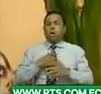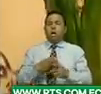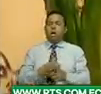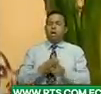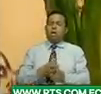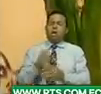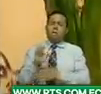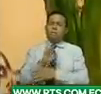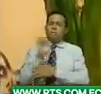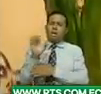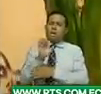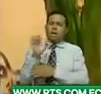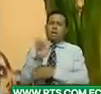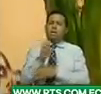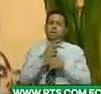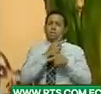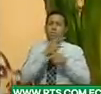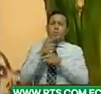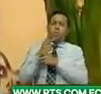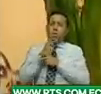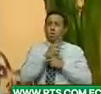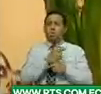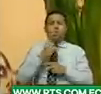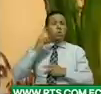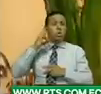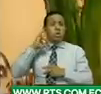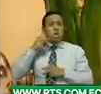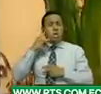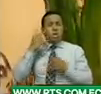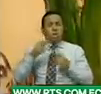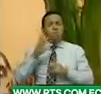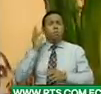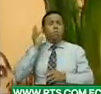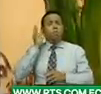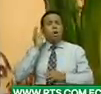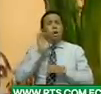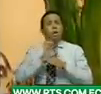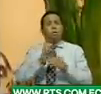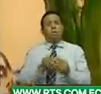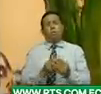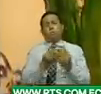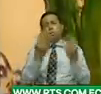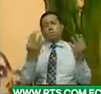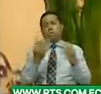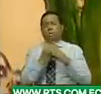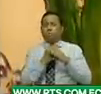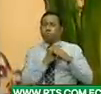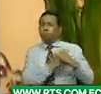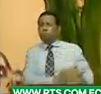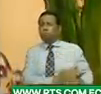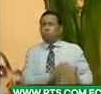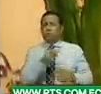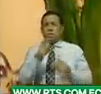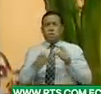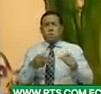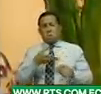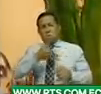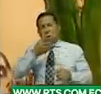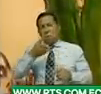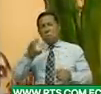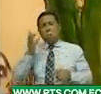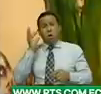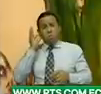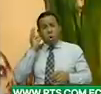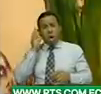de derechos de nuestras niñas y de las mujeres del país. Queremos combatir el femicidio, queremos combatir la violencia